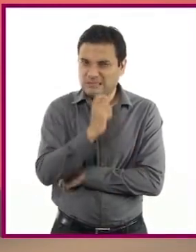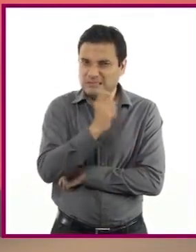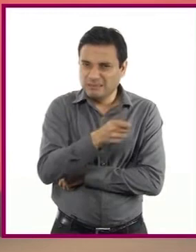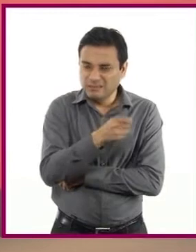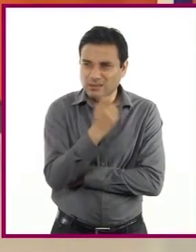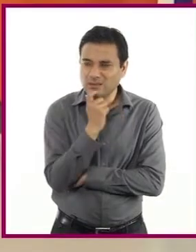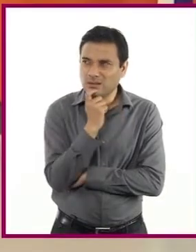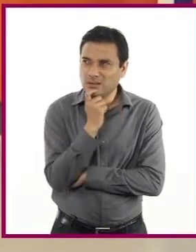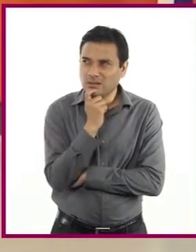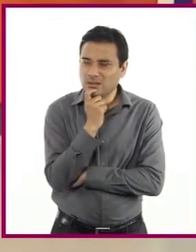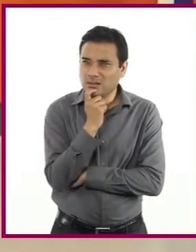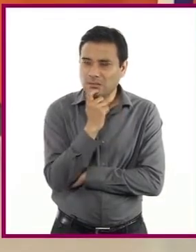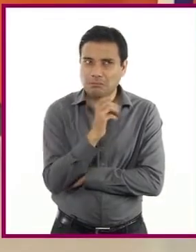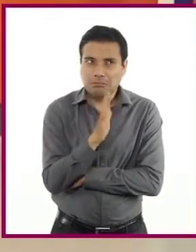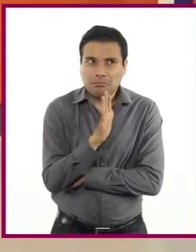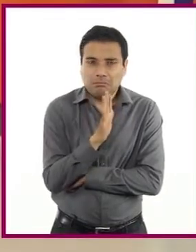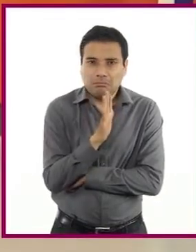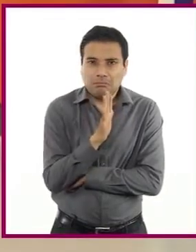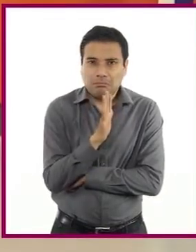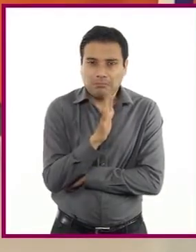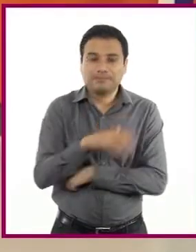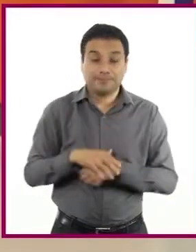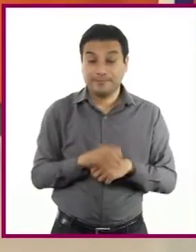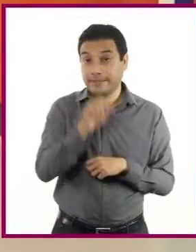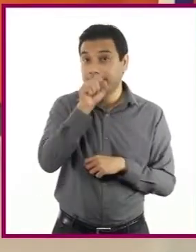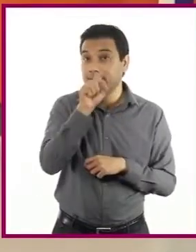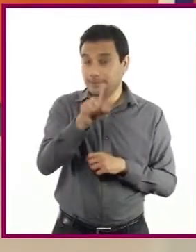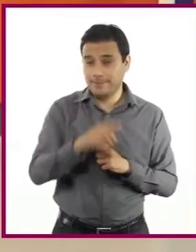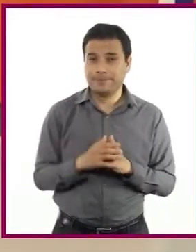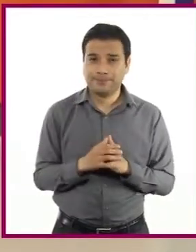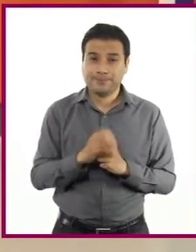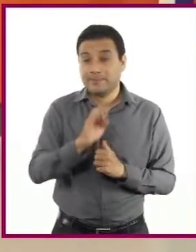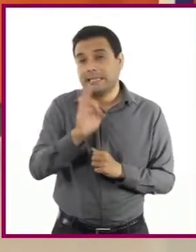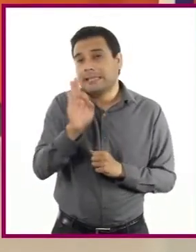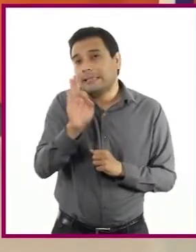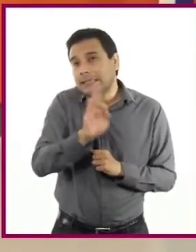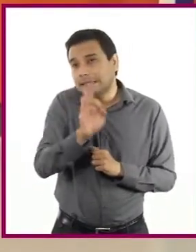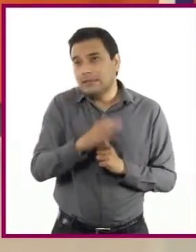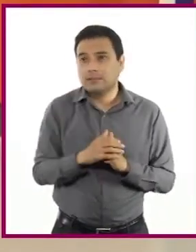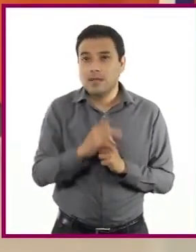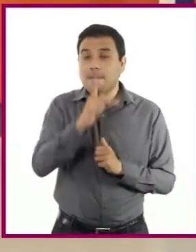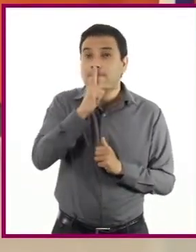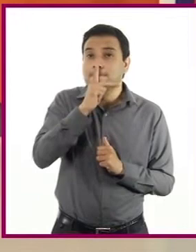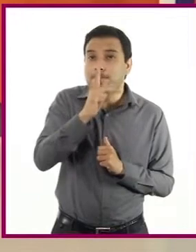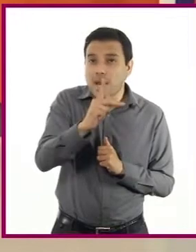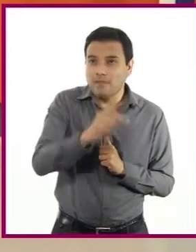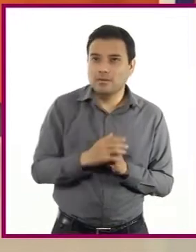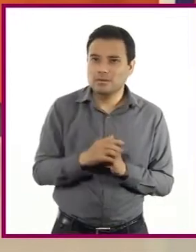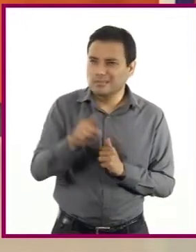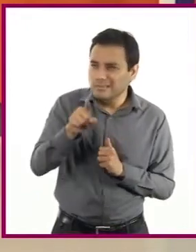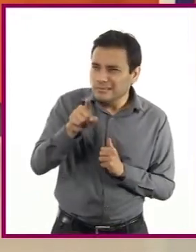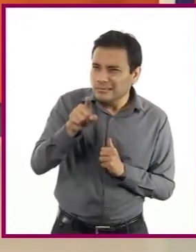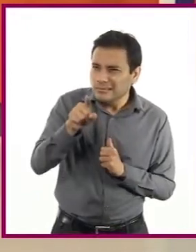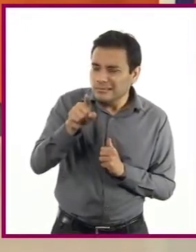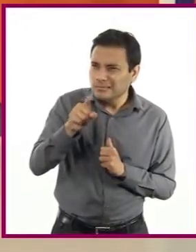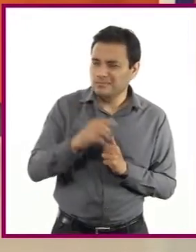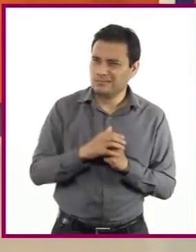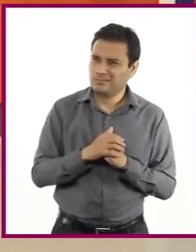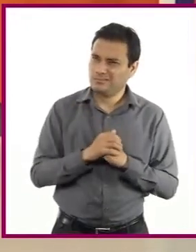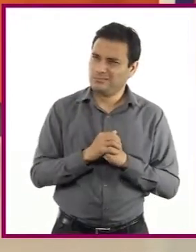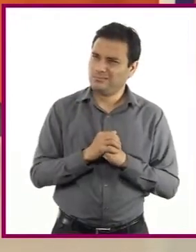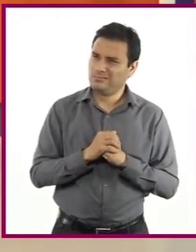pienso? Es también frecuente escuchar palabras que suenan mal, pero muchas personas las usan